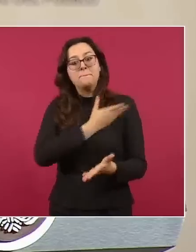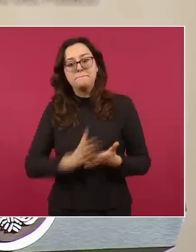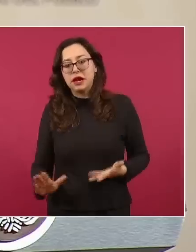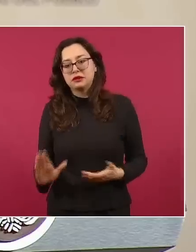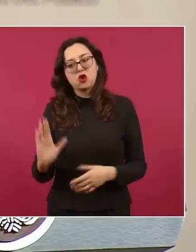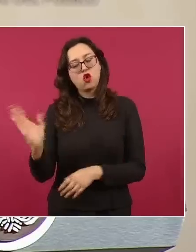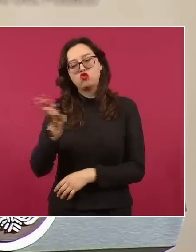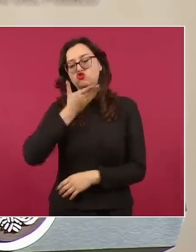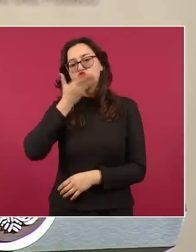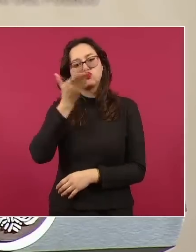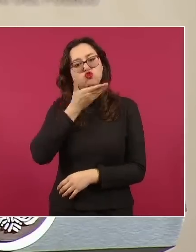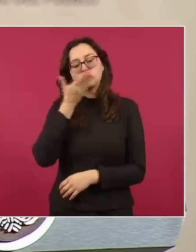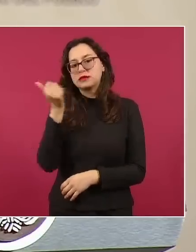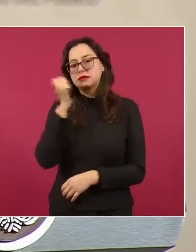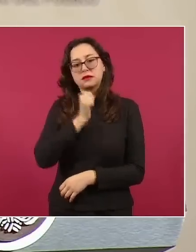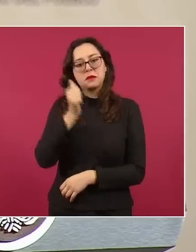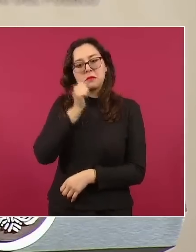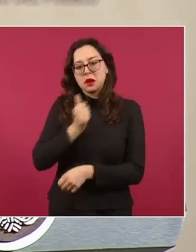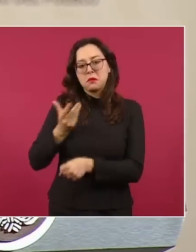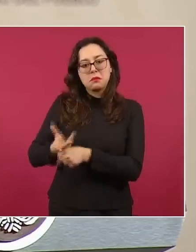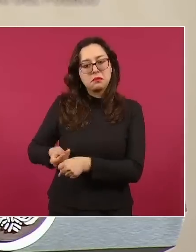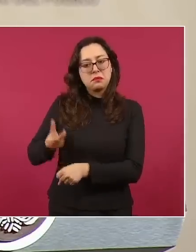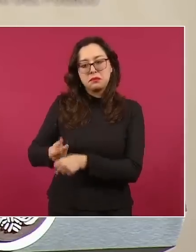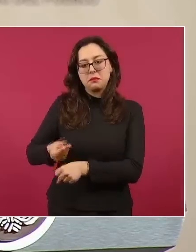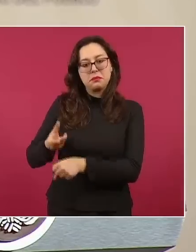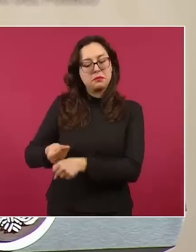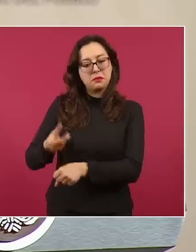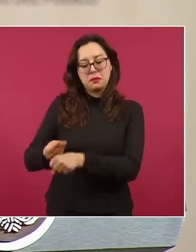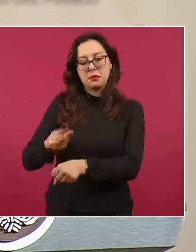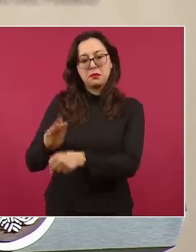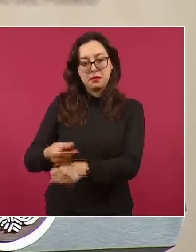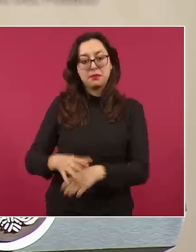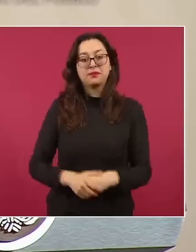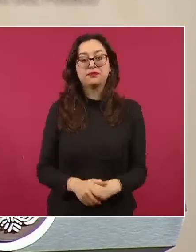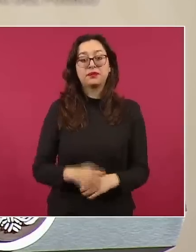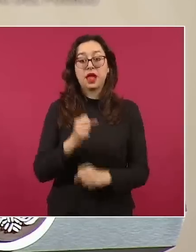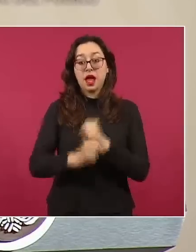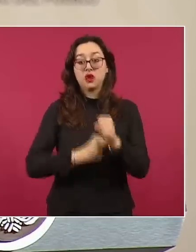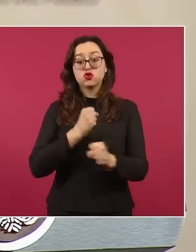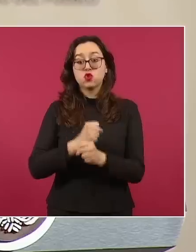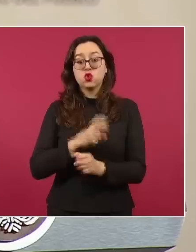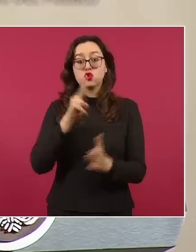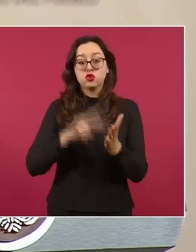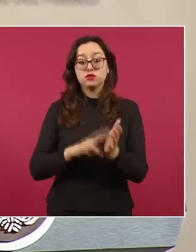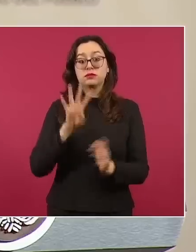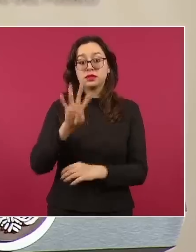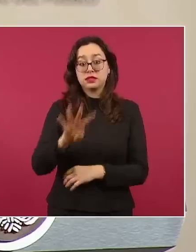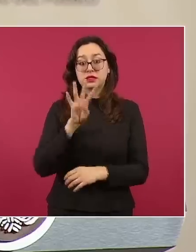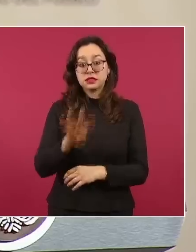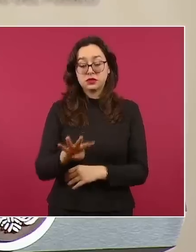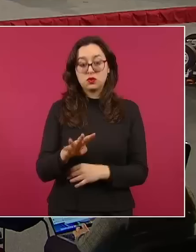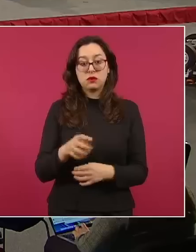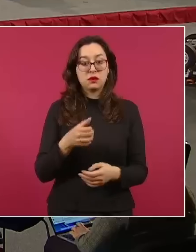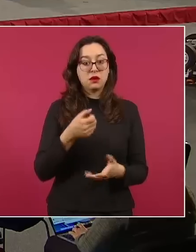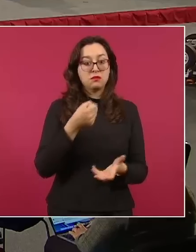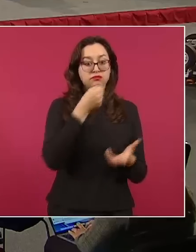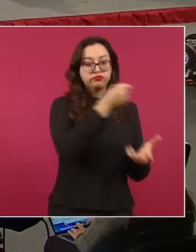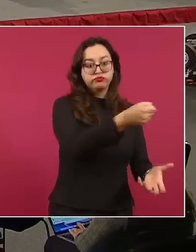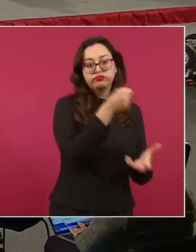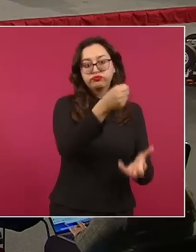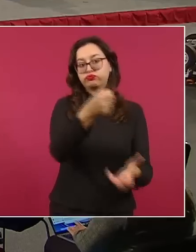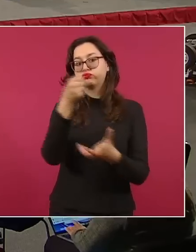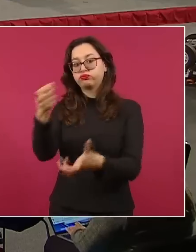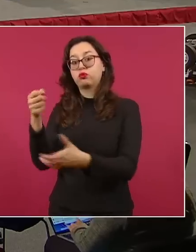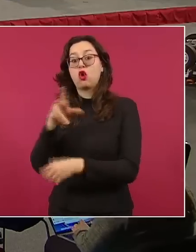propias refinerías. En el 2019 se hicieron 84 intervenciones directas, en